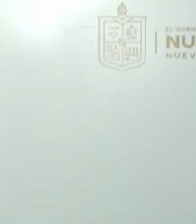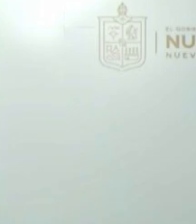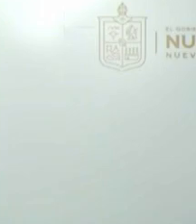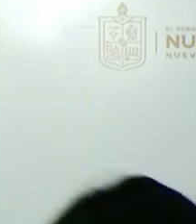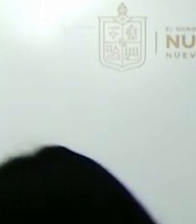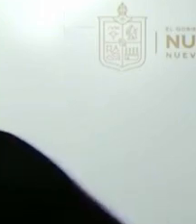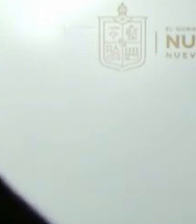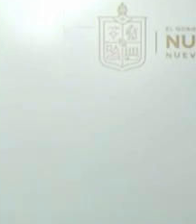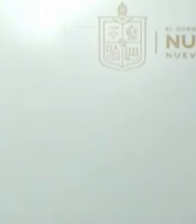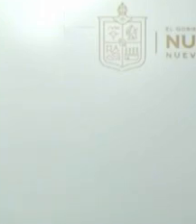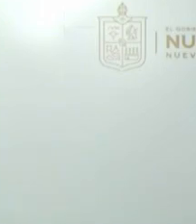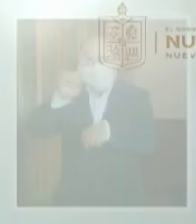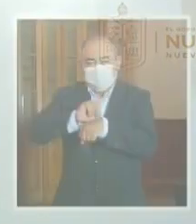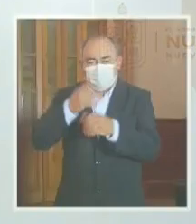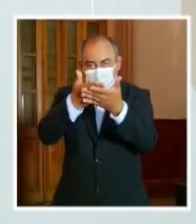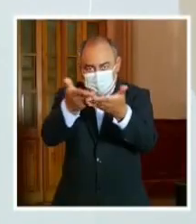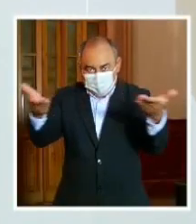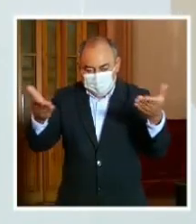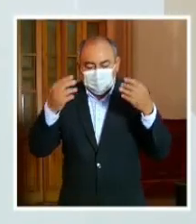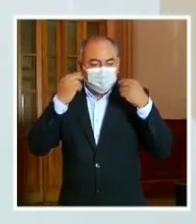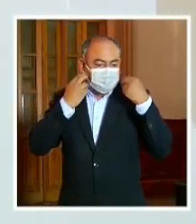Muy buenos días.